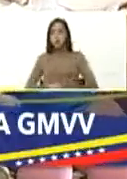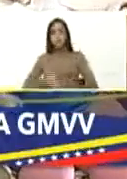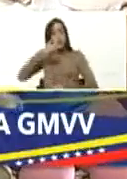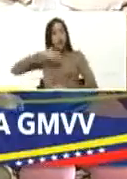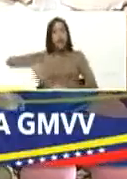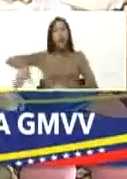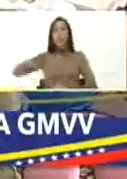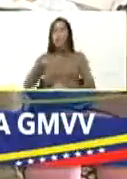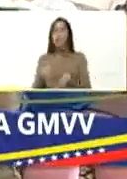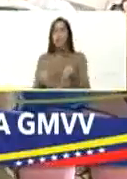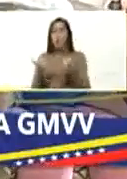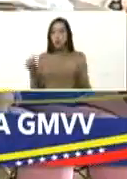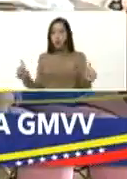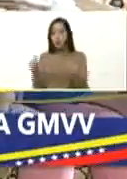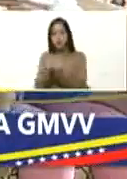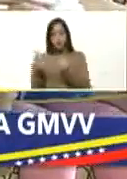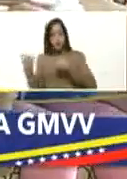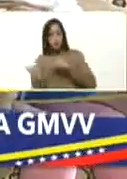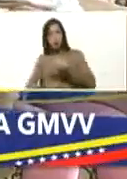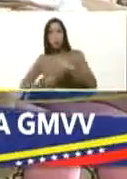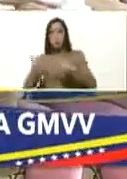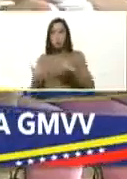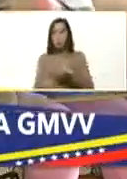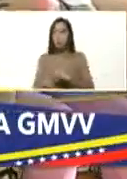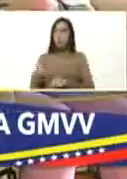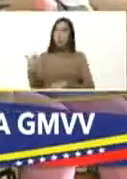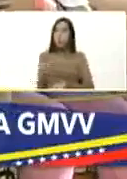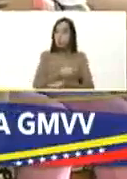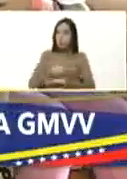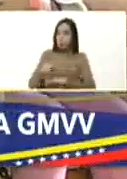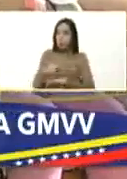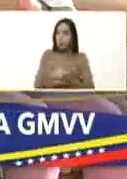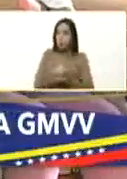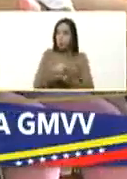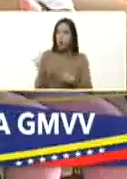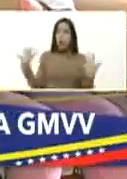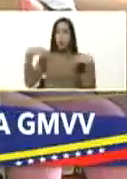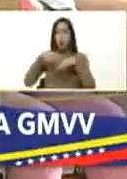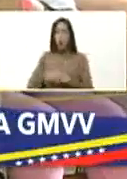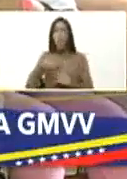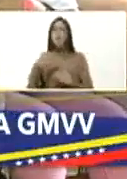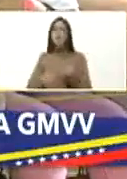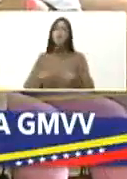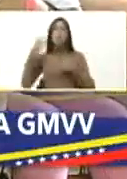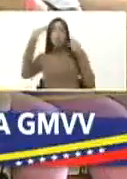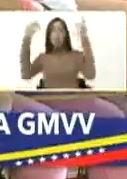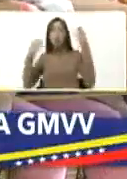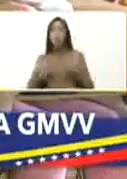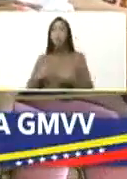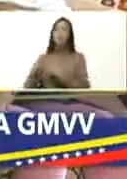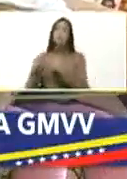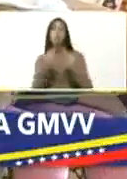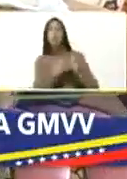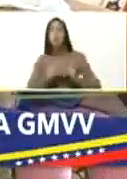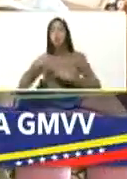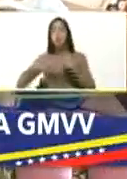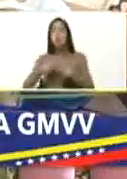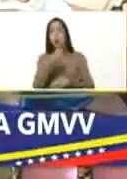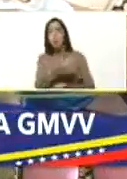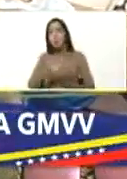popular junto a las instituciones, junto a un gobierno, haciendo posible el sueño de cada uno de nosotros. Como persona